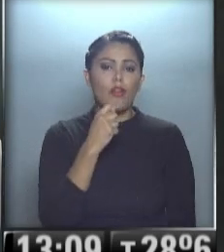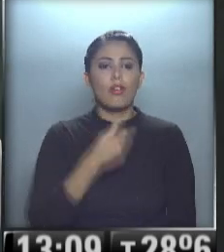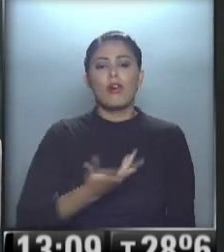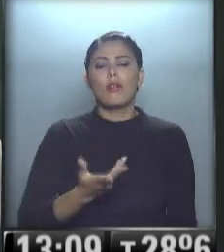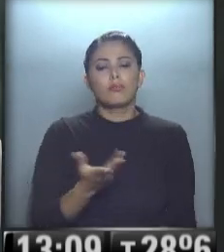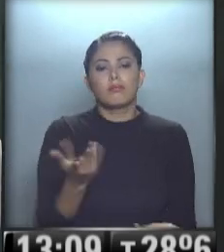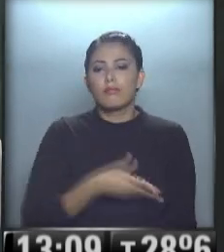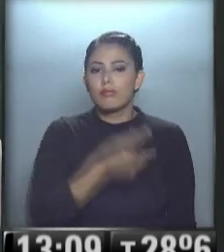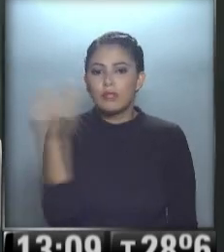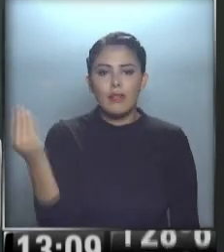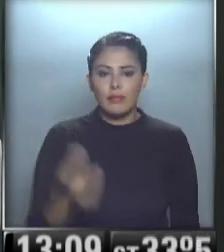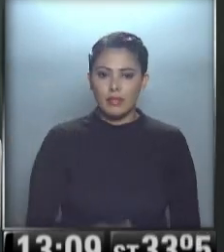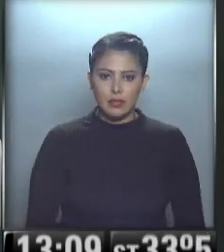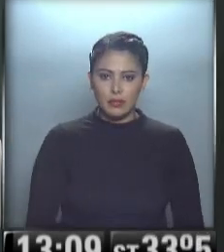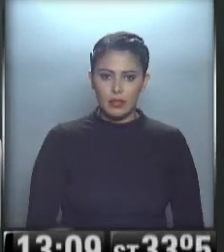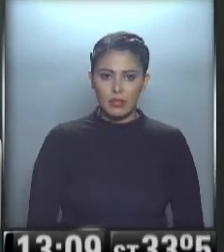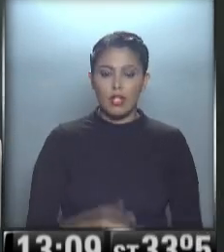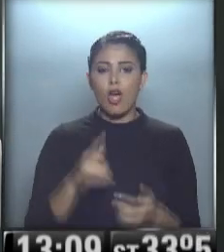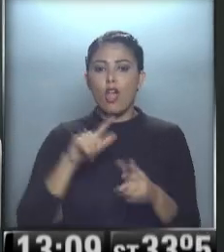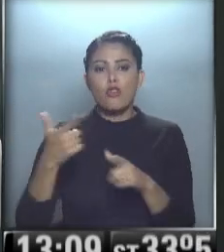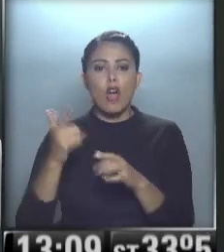veces no tener